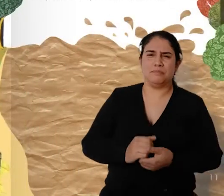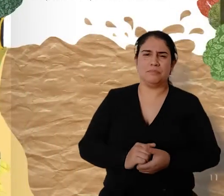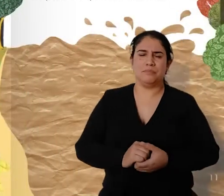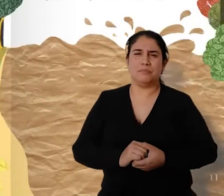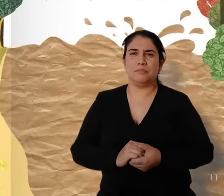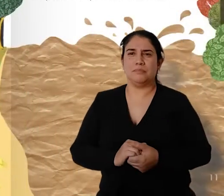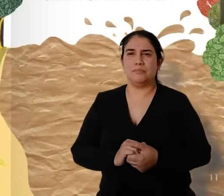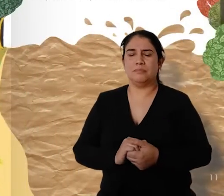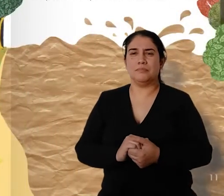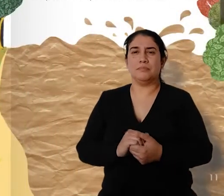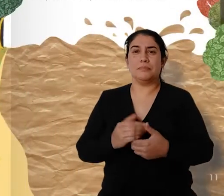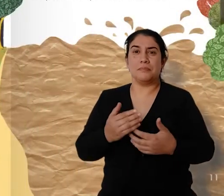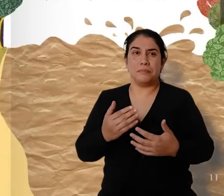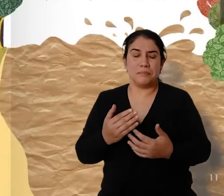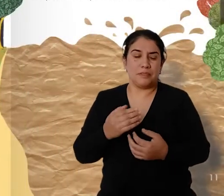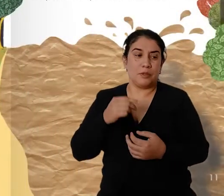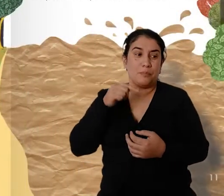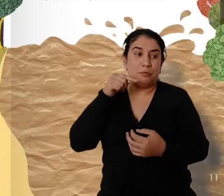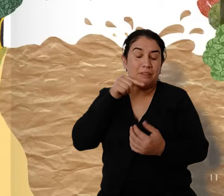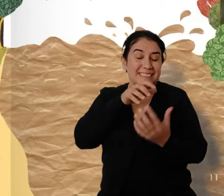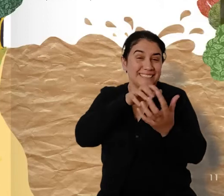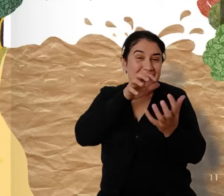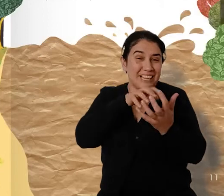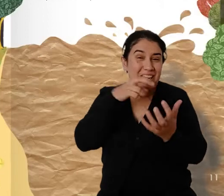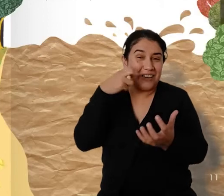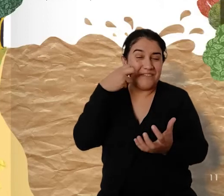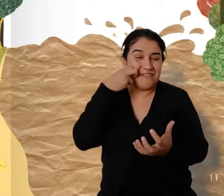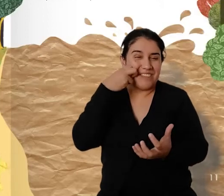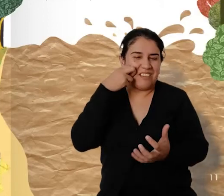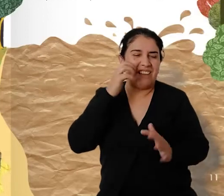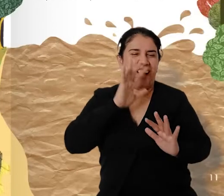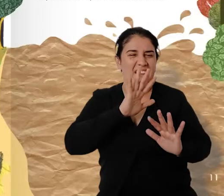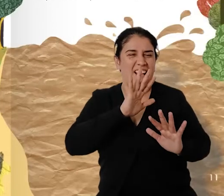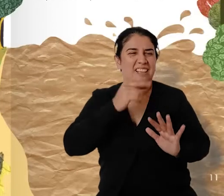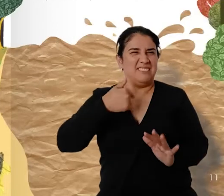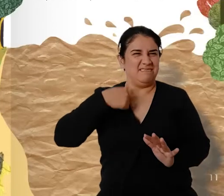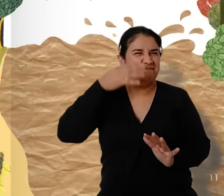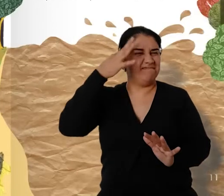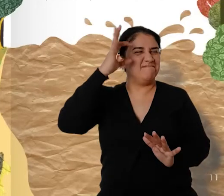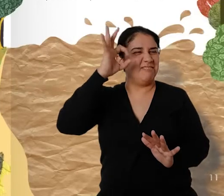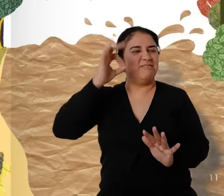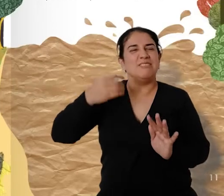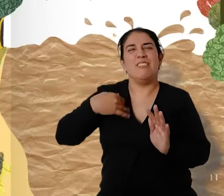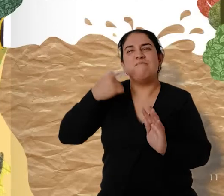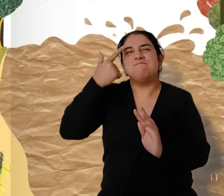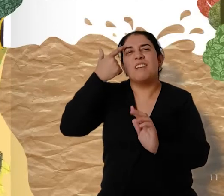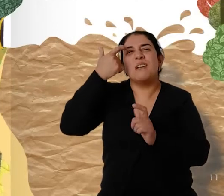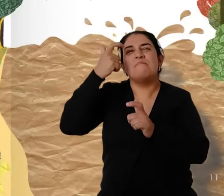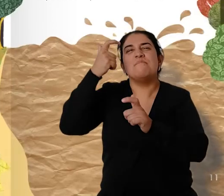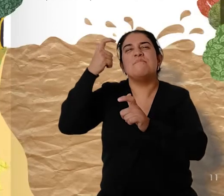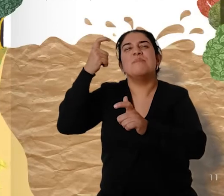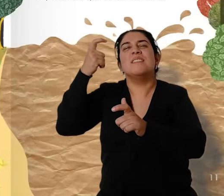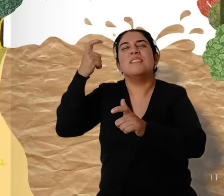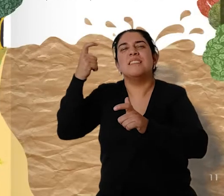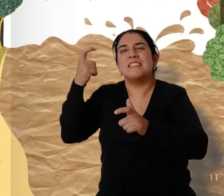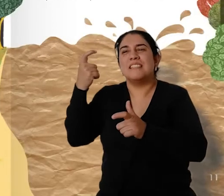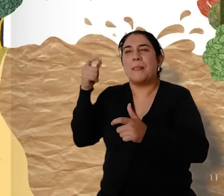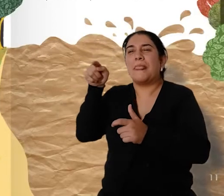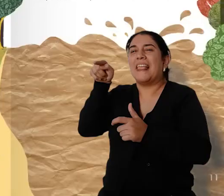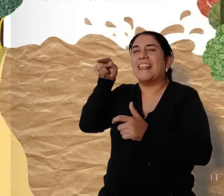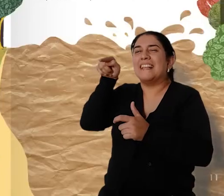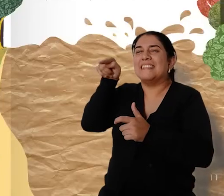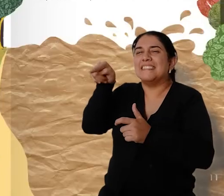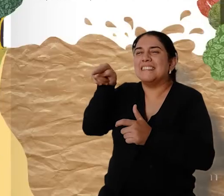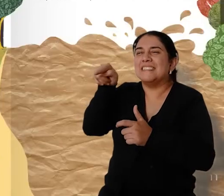Pero un yacaré viejo y sabio, el más sabio y viejo de todos, un viejo yacaré a quien no